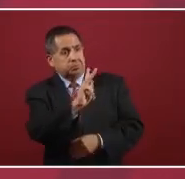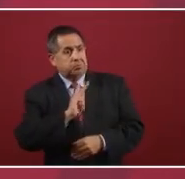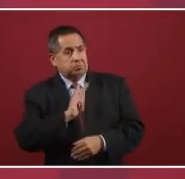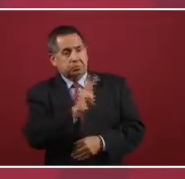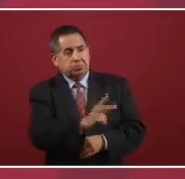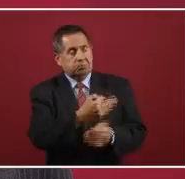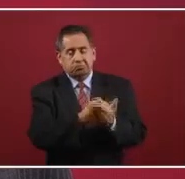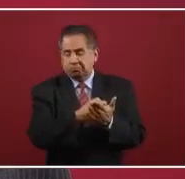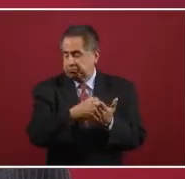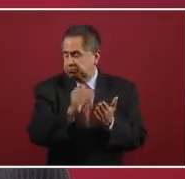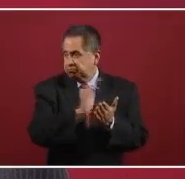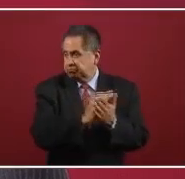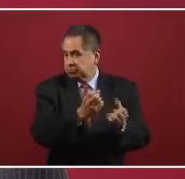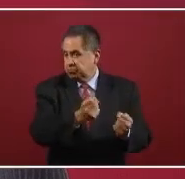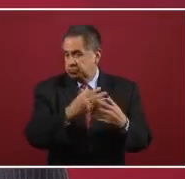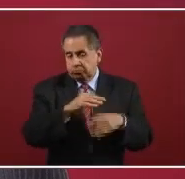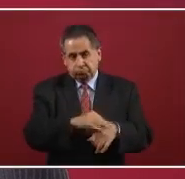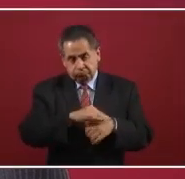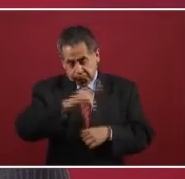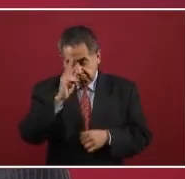héroes vivientes.